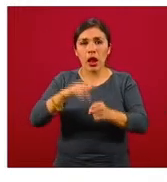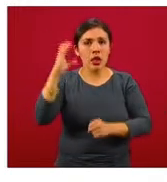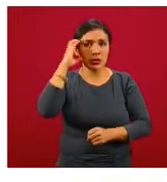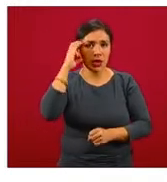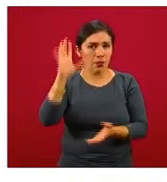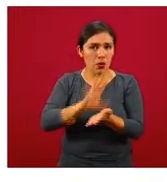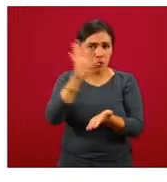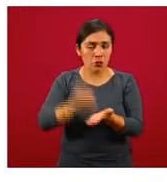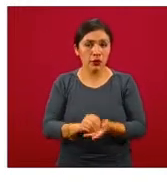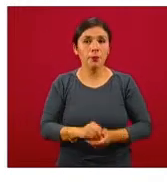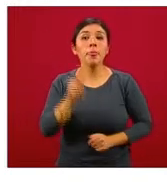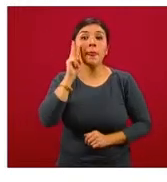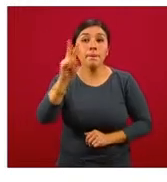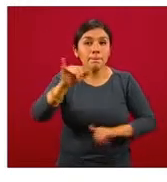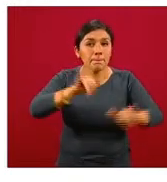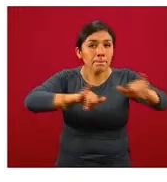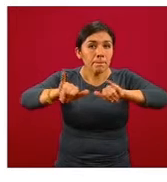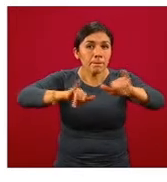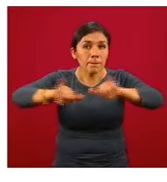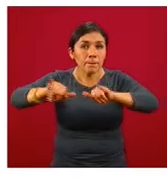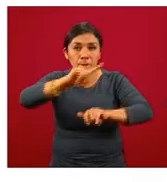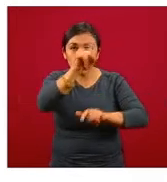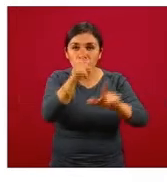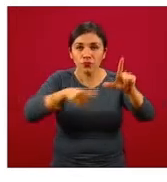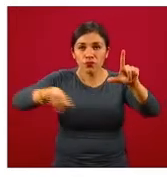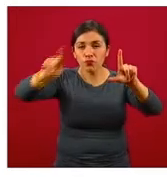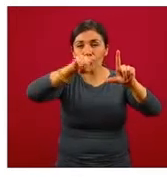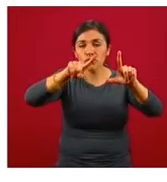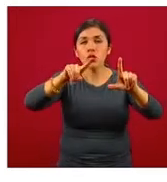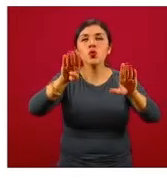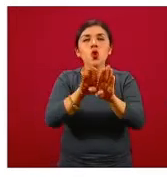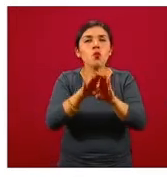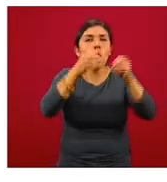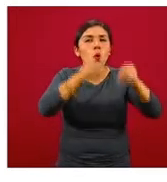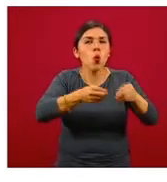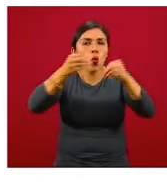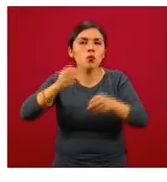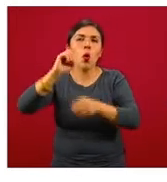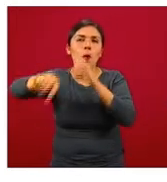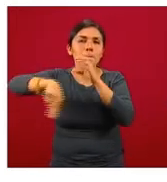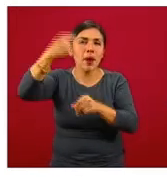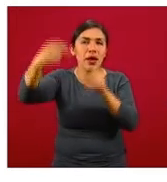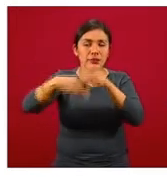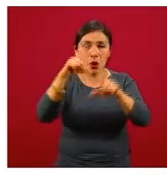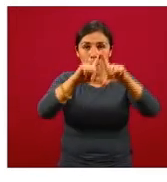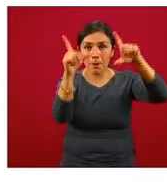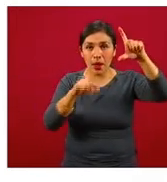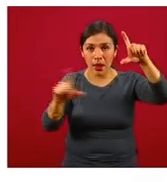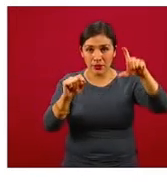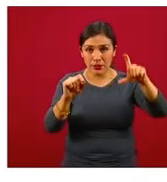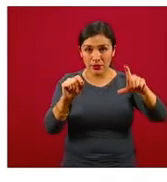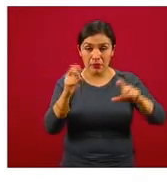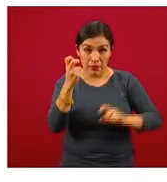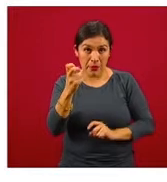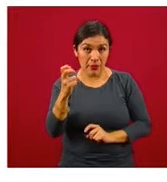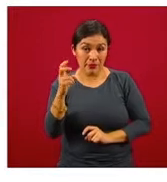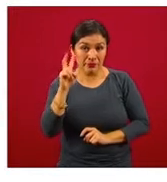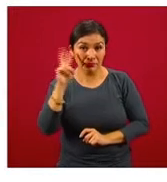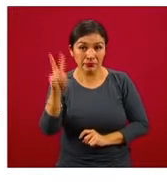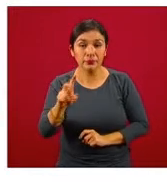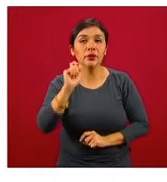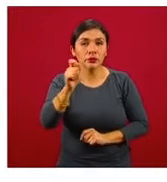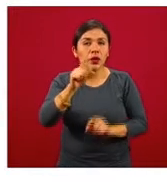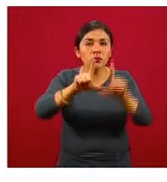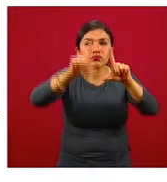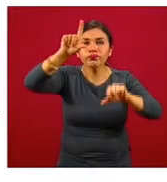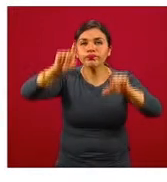generales. occupancy Si rates vemos la for distribución general de esta beds. ocupación o disponibilidad en el territorio nacional, que es la siguiente Our next diapositiva, slide takes a